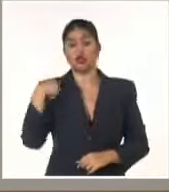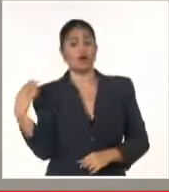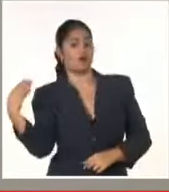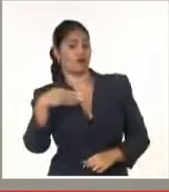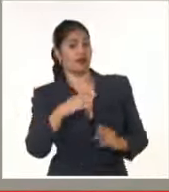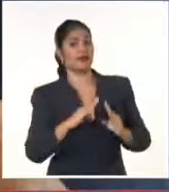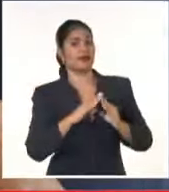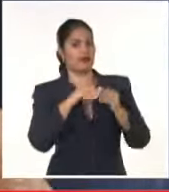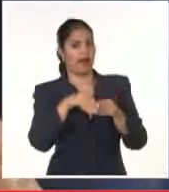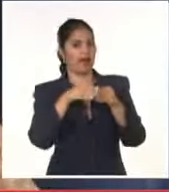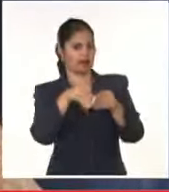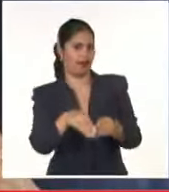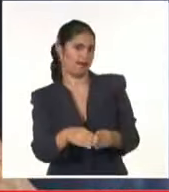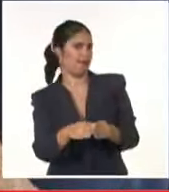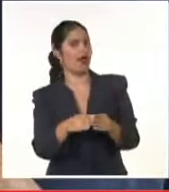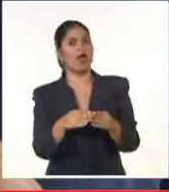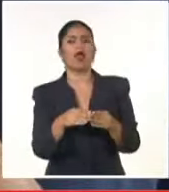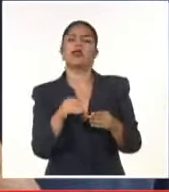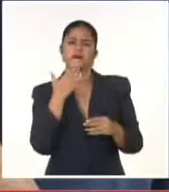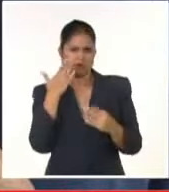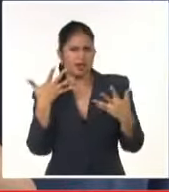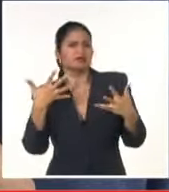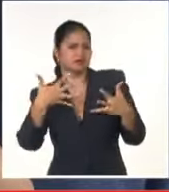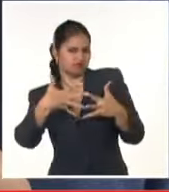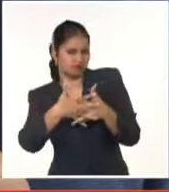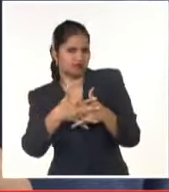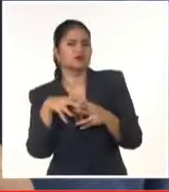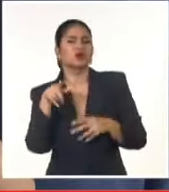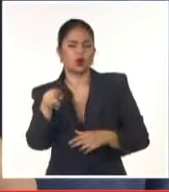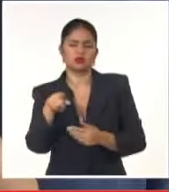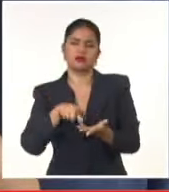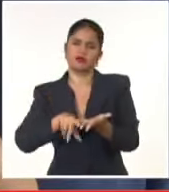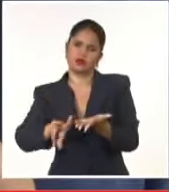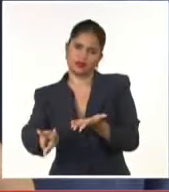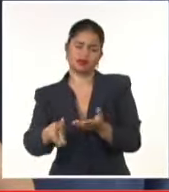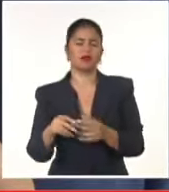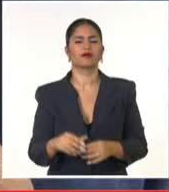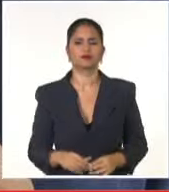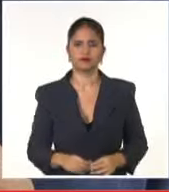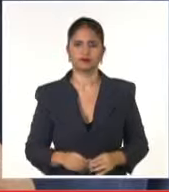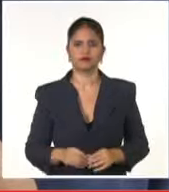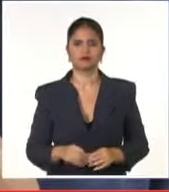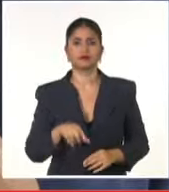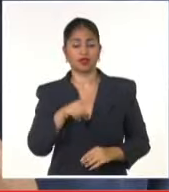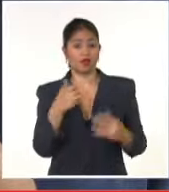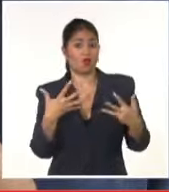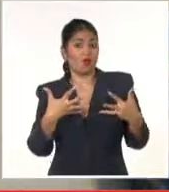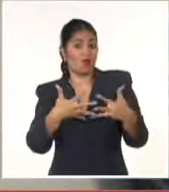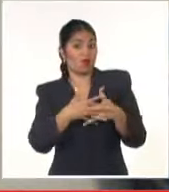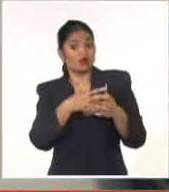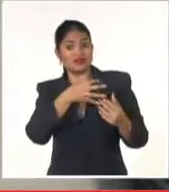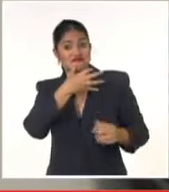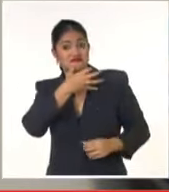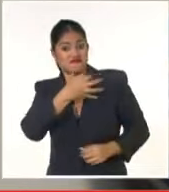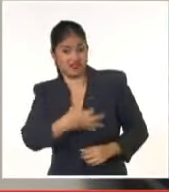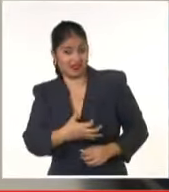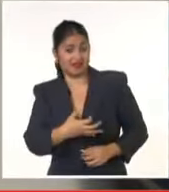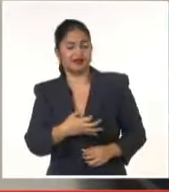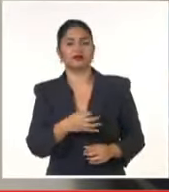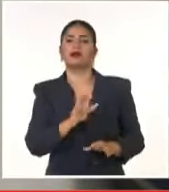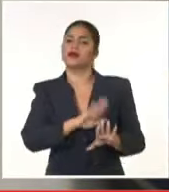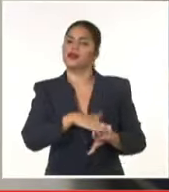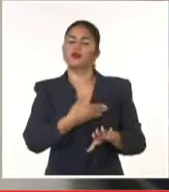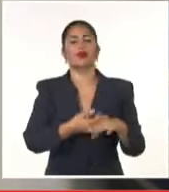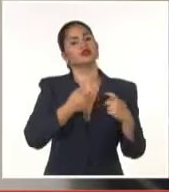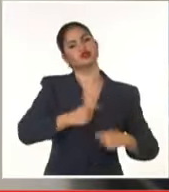muy extrema. Guatemala luego integró la escolta de Fidel, por eso se le ve, después del triunfo, en las fotografías muy cerca del